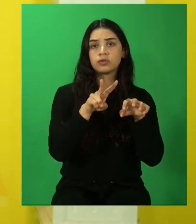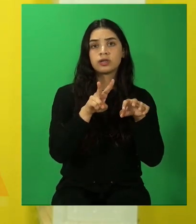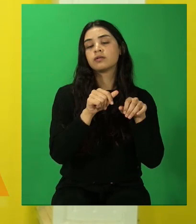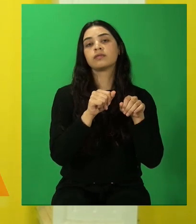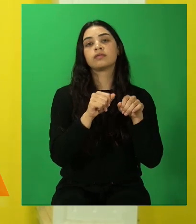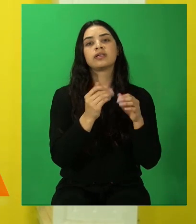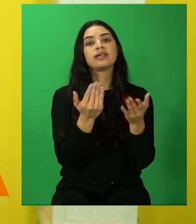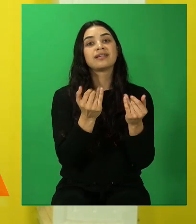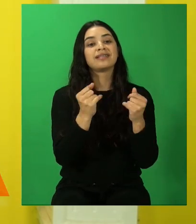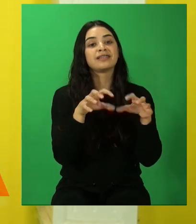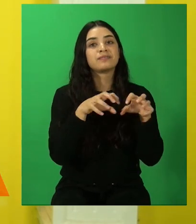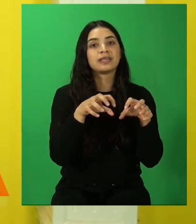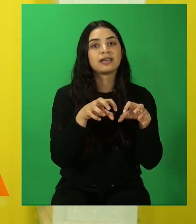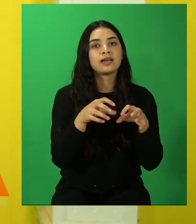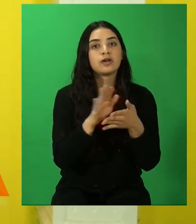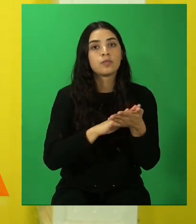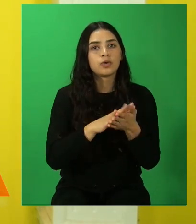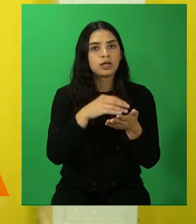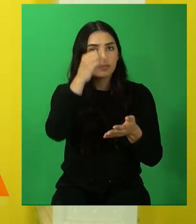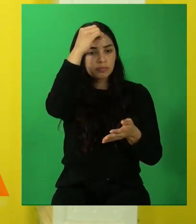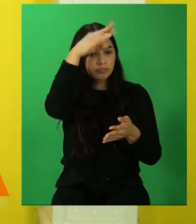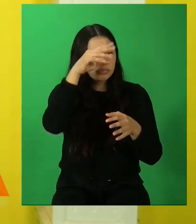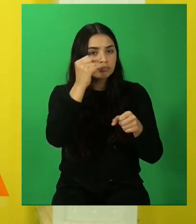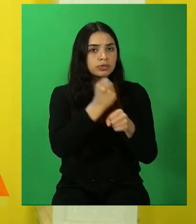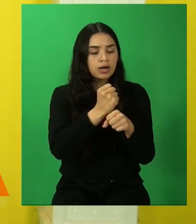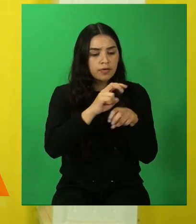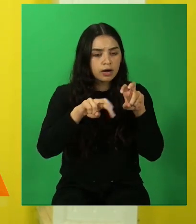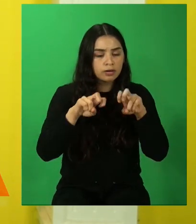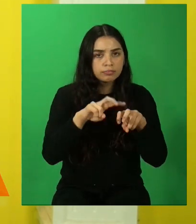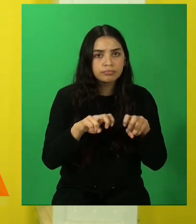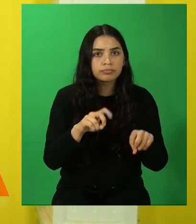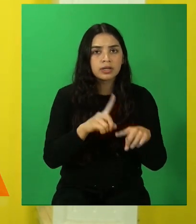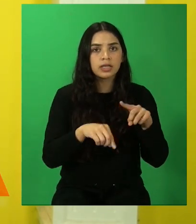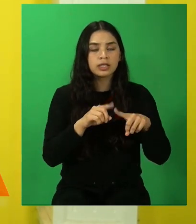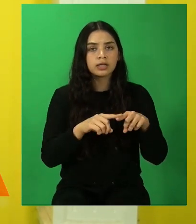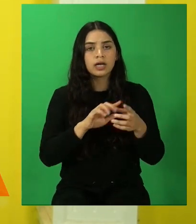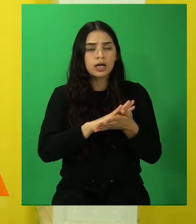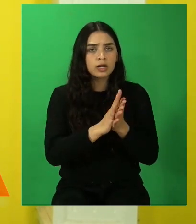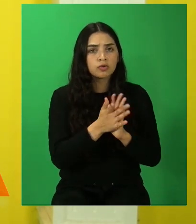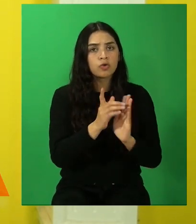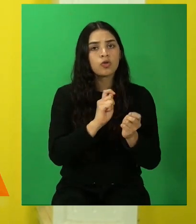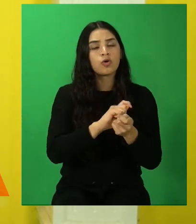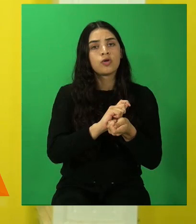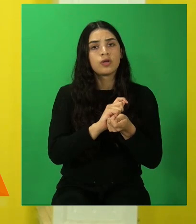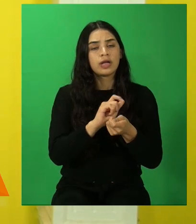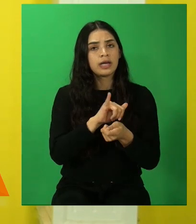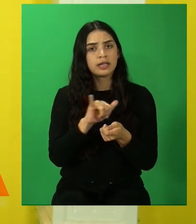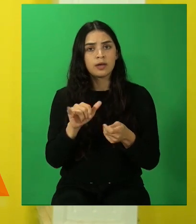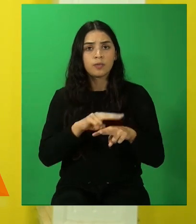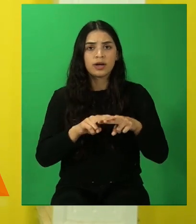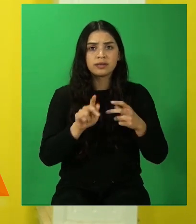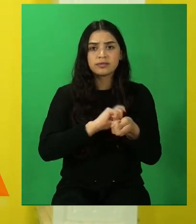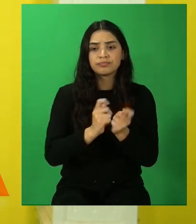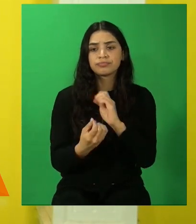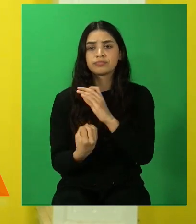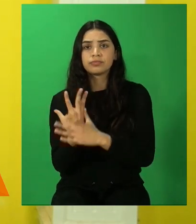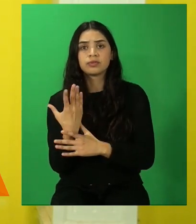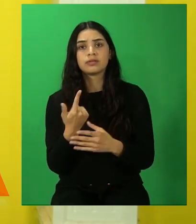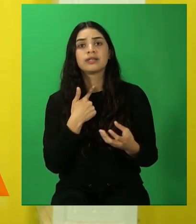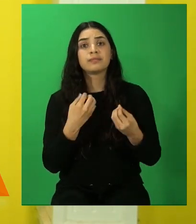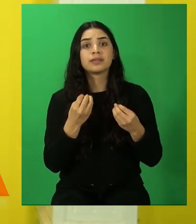del mineral, sacar el mineral de la naturaleza, producirlo, hasta que llegue obviamente a algo ya material,